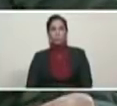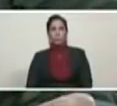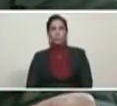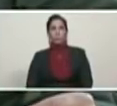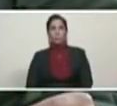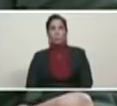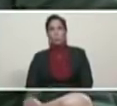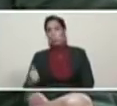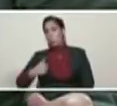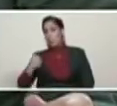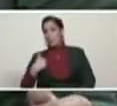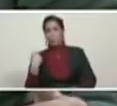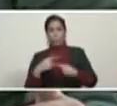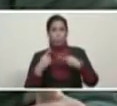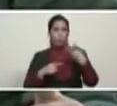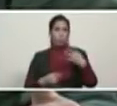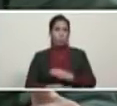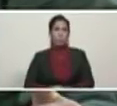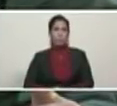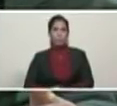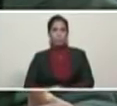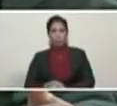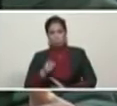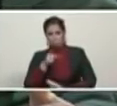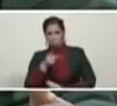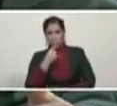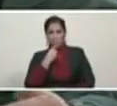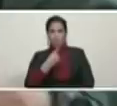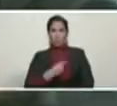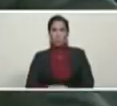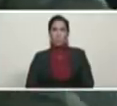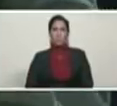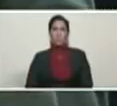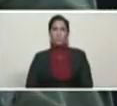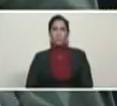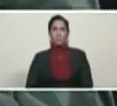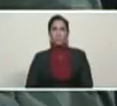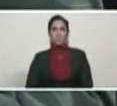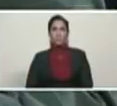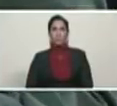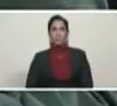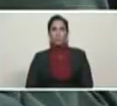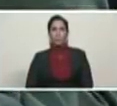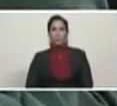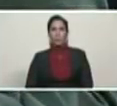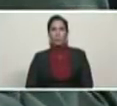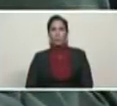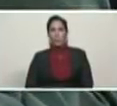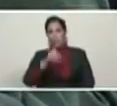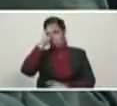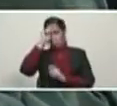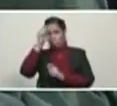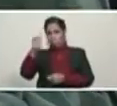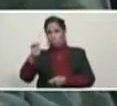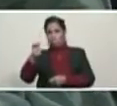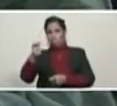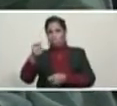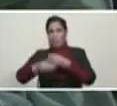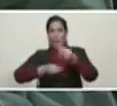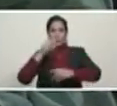No es cualquier cosa lo que usted ha dicho, la representación que hace Venezuela en los ejercicios